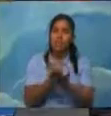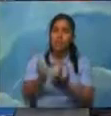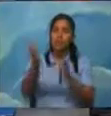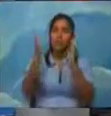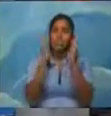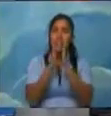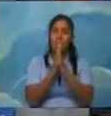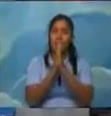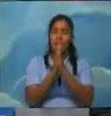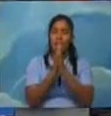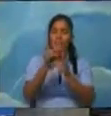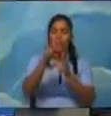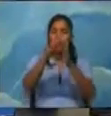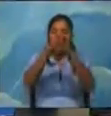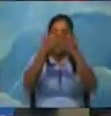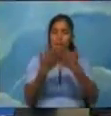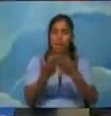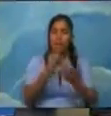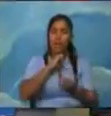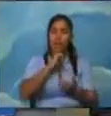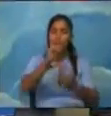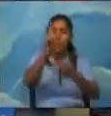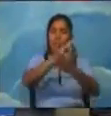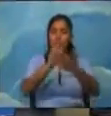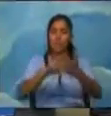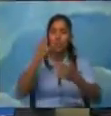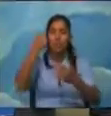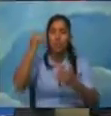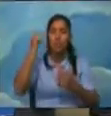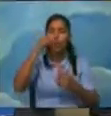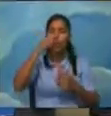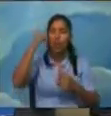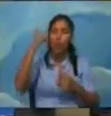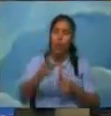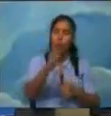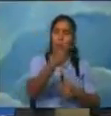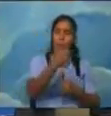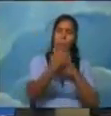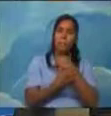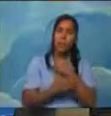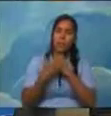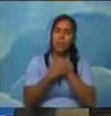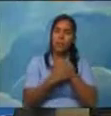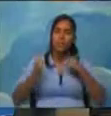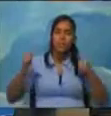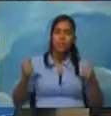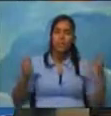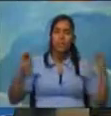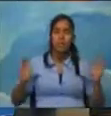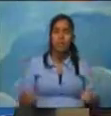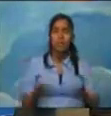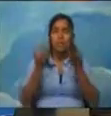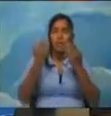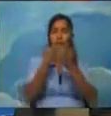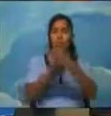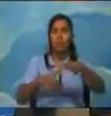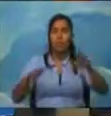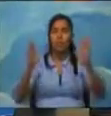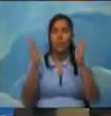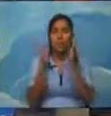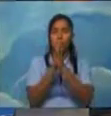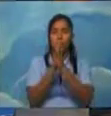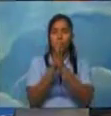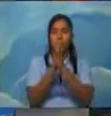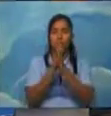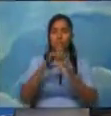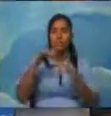la Santa Biblia, escrito por hombres piadosos, inspirados por el Espíritu Santo.